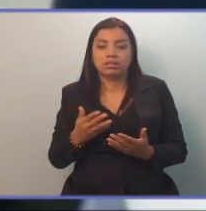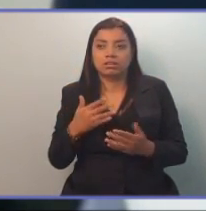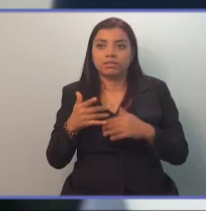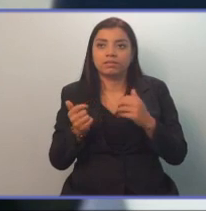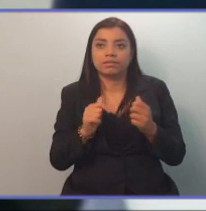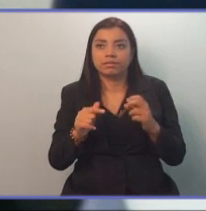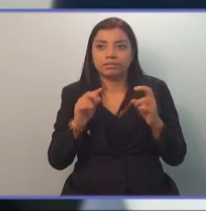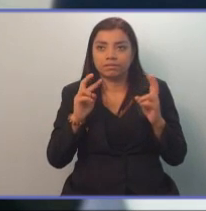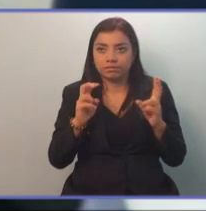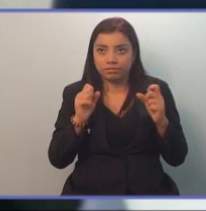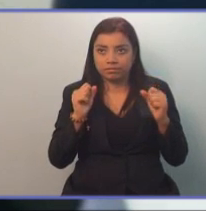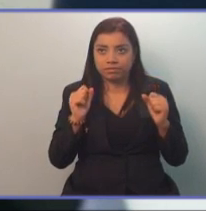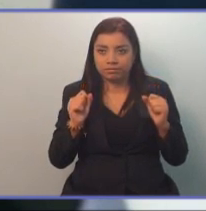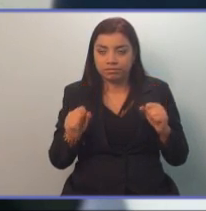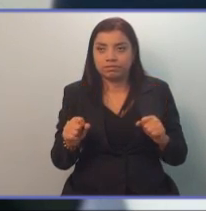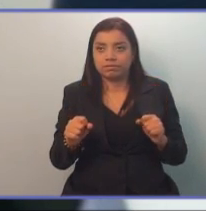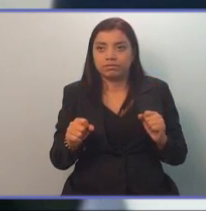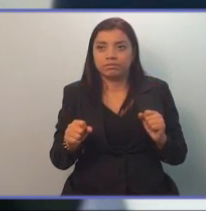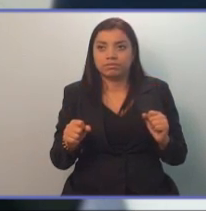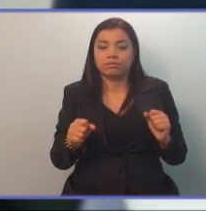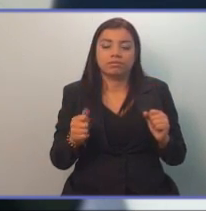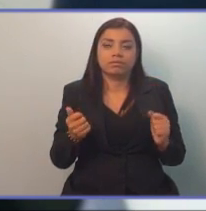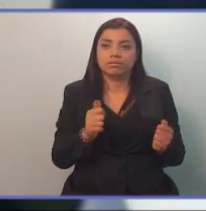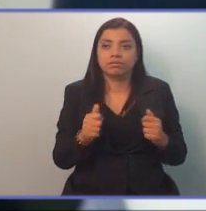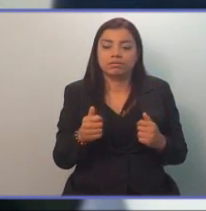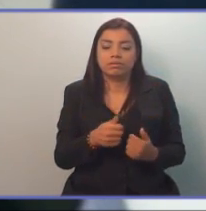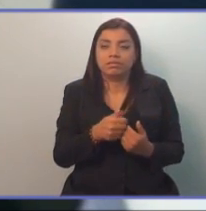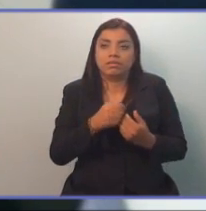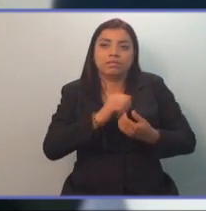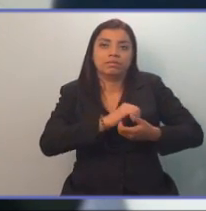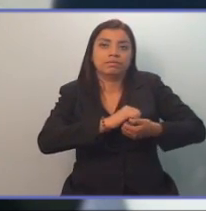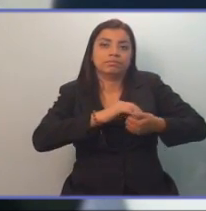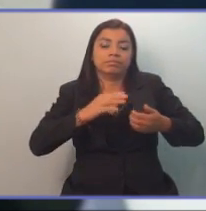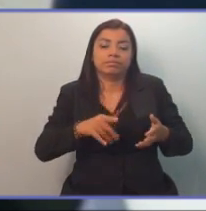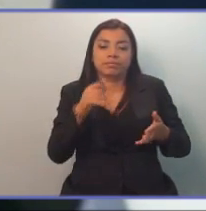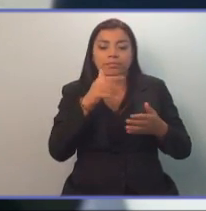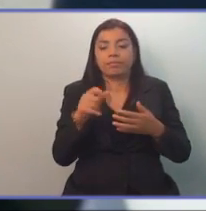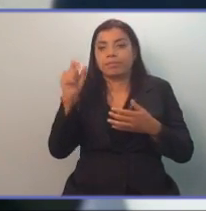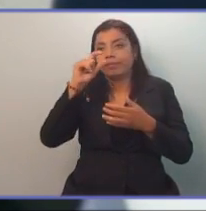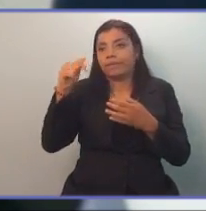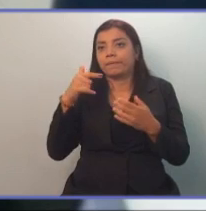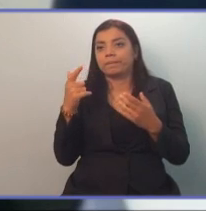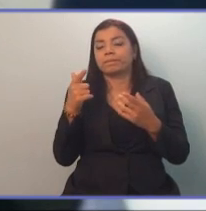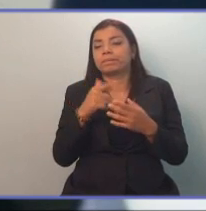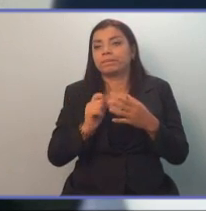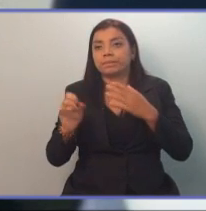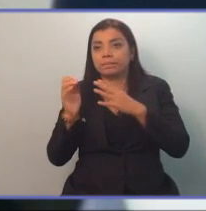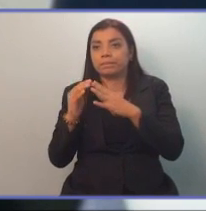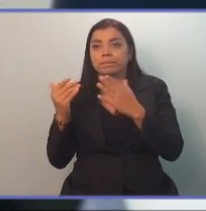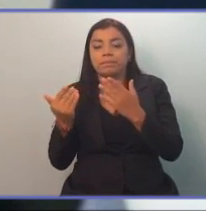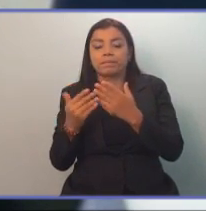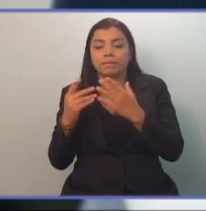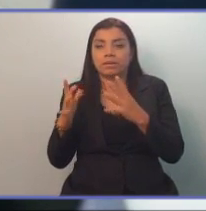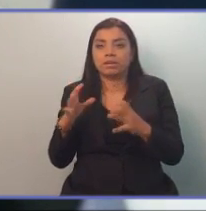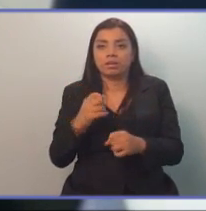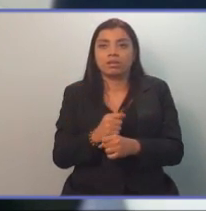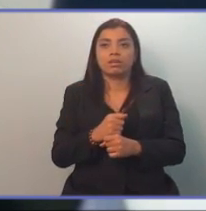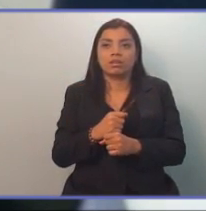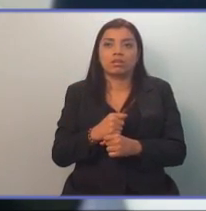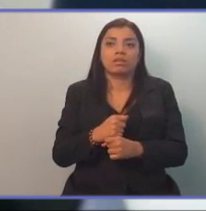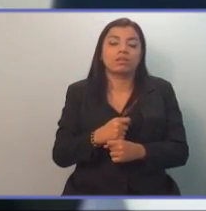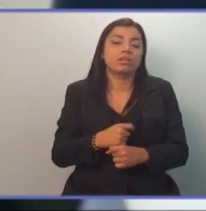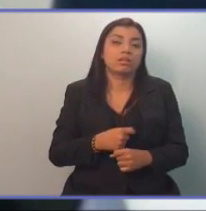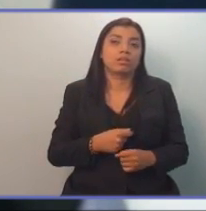respecto a que se podría haber vulnerado la independencia de poderes cuando la Sala de lo Constitucional en sus resoluciones le